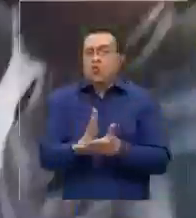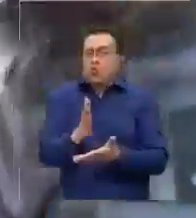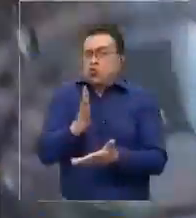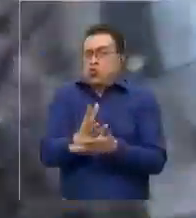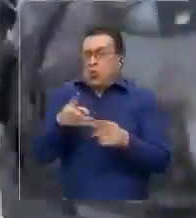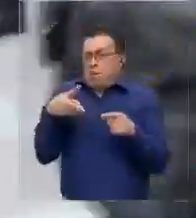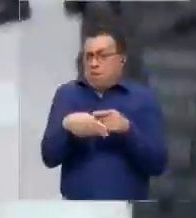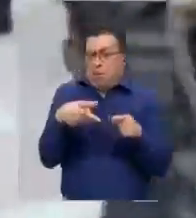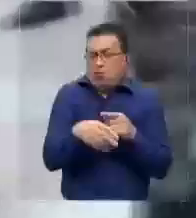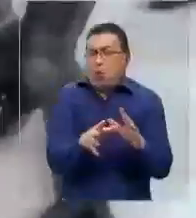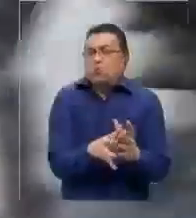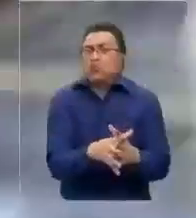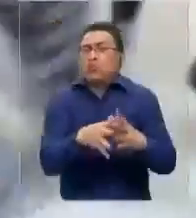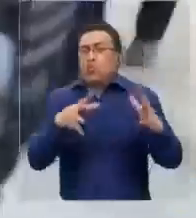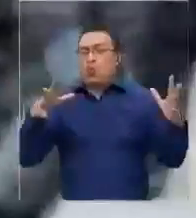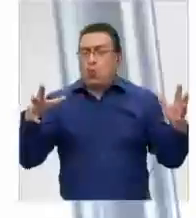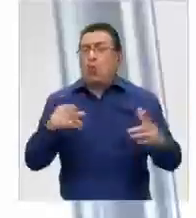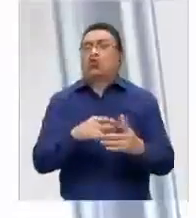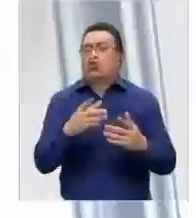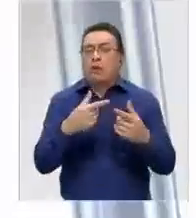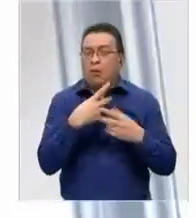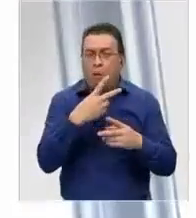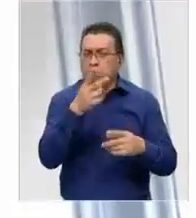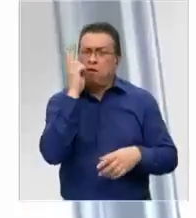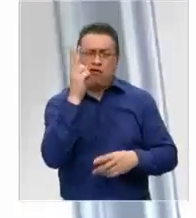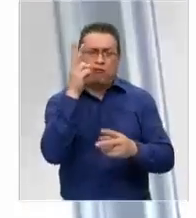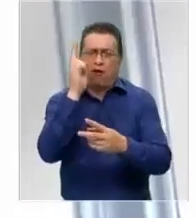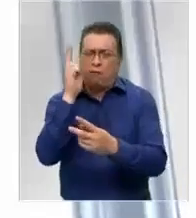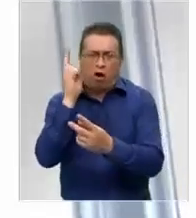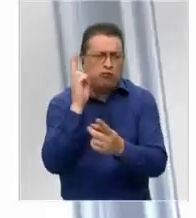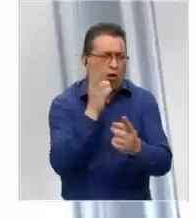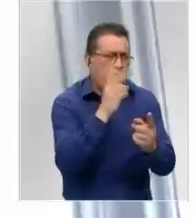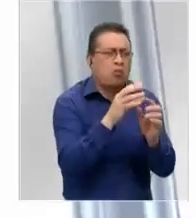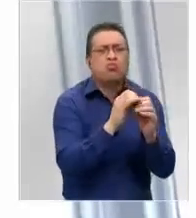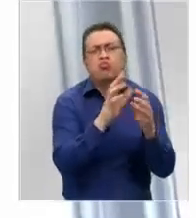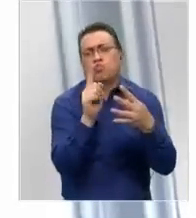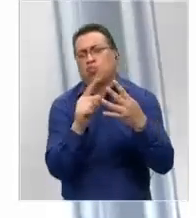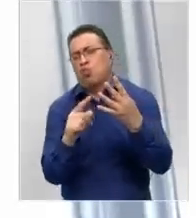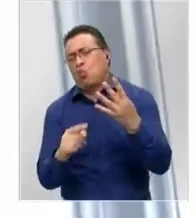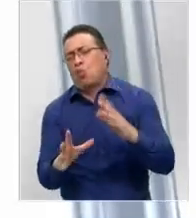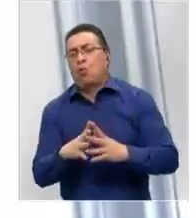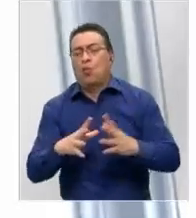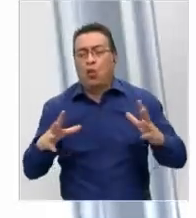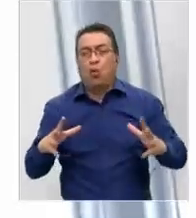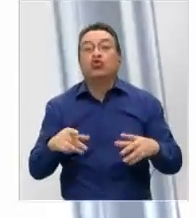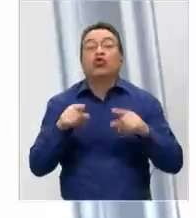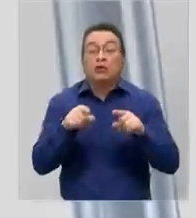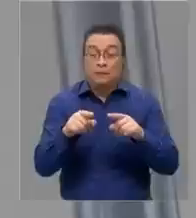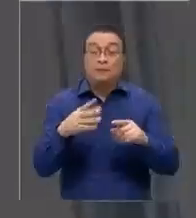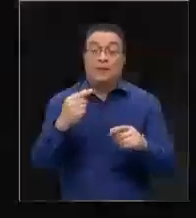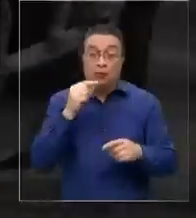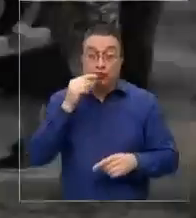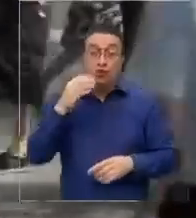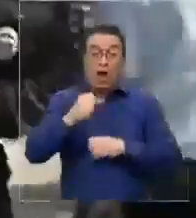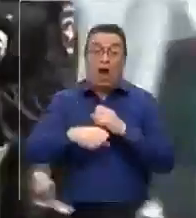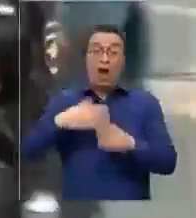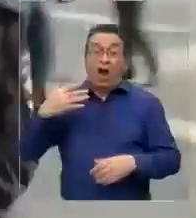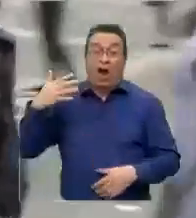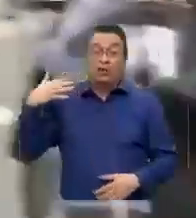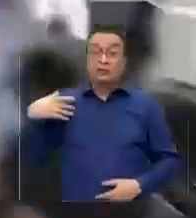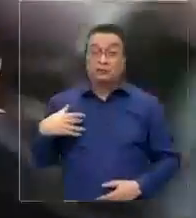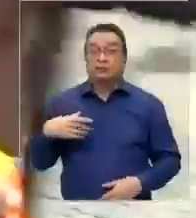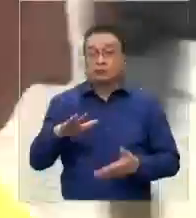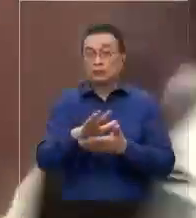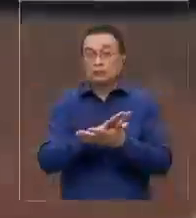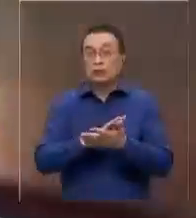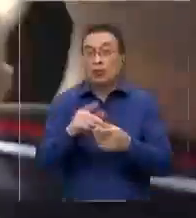restringida y a muy mal traer en los últimos años y podríamos decir incluso en la última década. Es que ejemplos